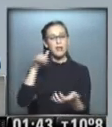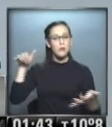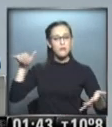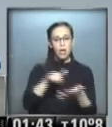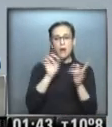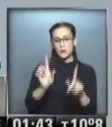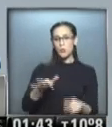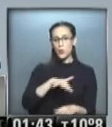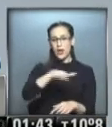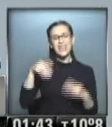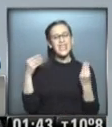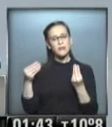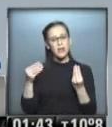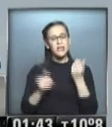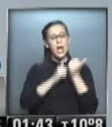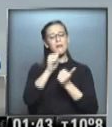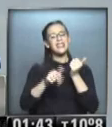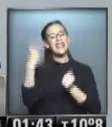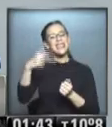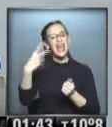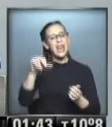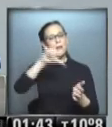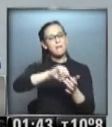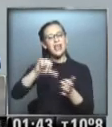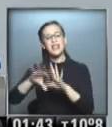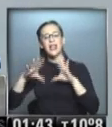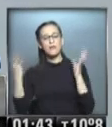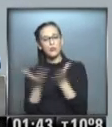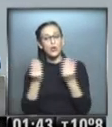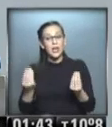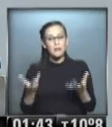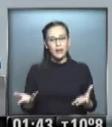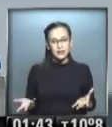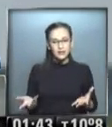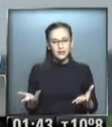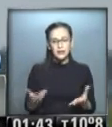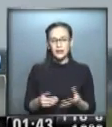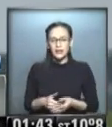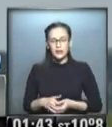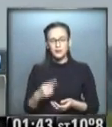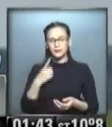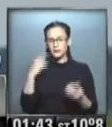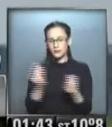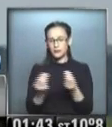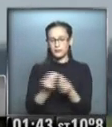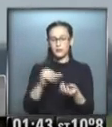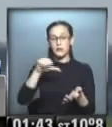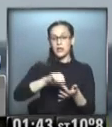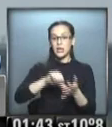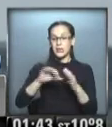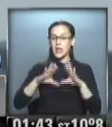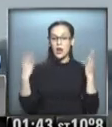mundo? Es decir, ¿empresas extranjeras hacen vuelos de cabotaje? Varía mucho, pero en muchísimos países del mundo no se permite a